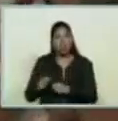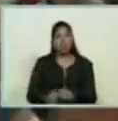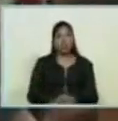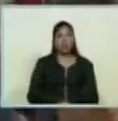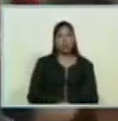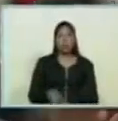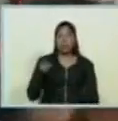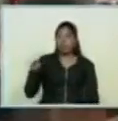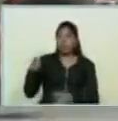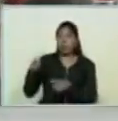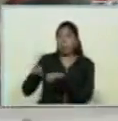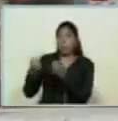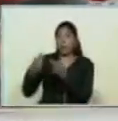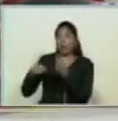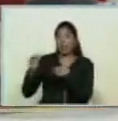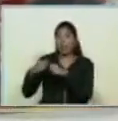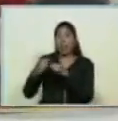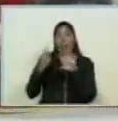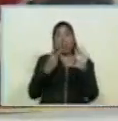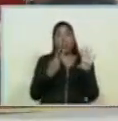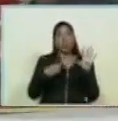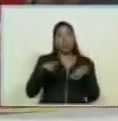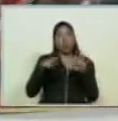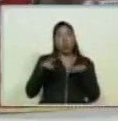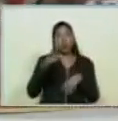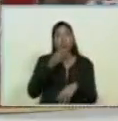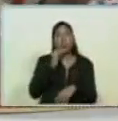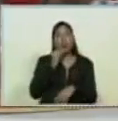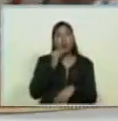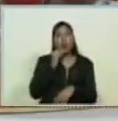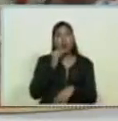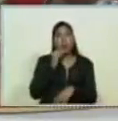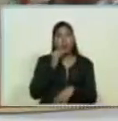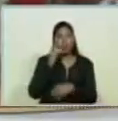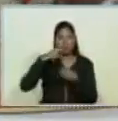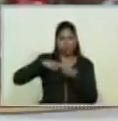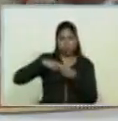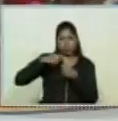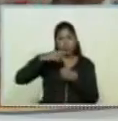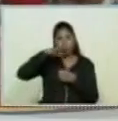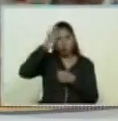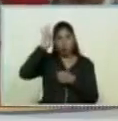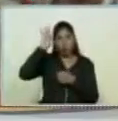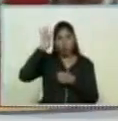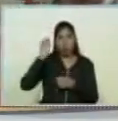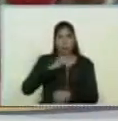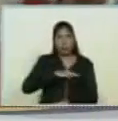La panadería, que son 12 chamos brigadistas de la brigada Robert Serra.